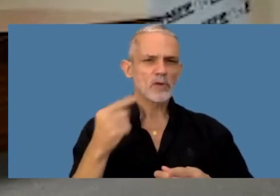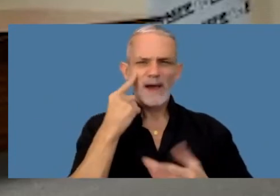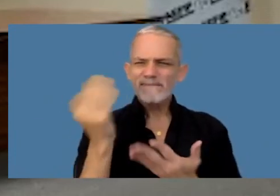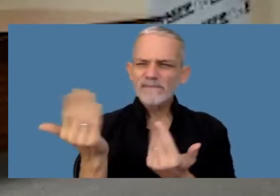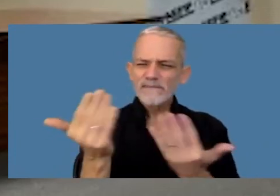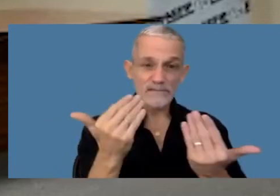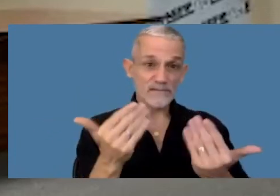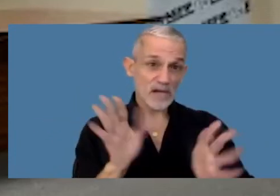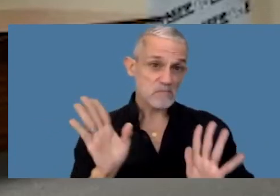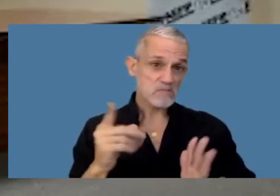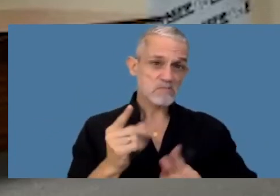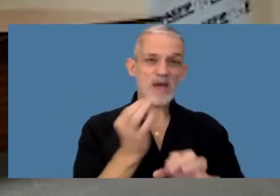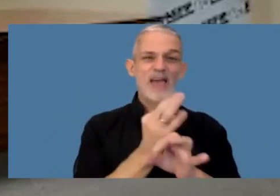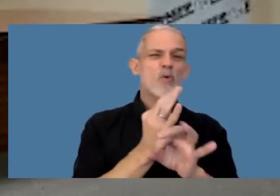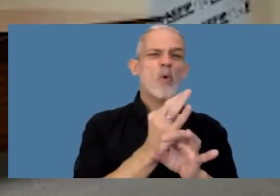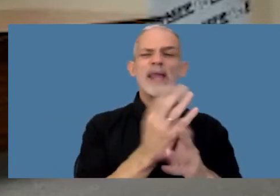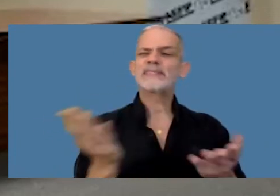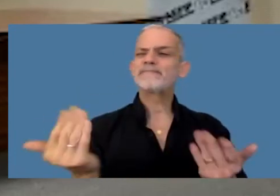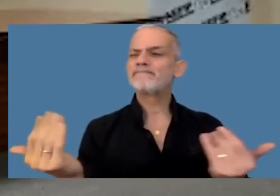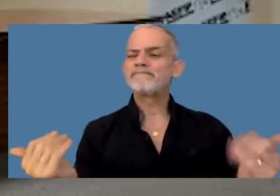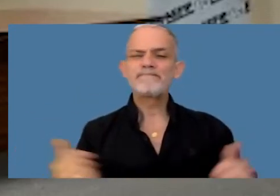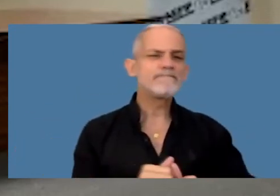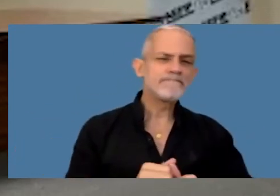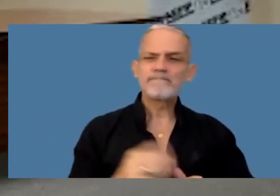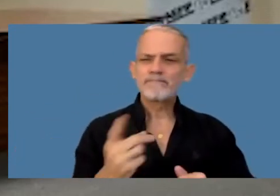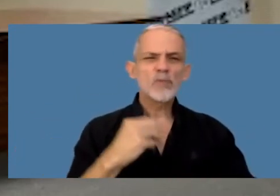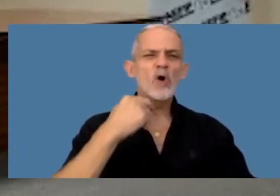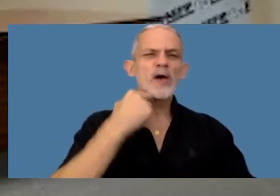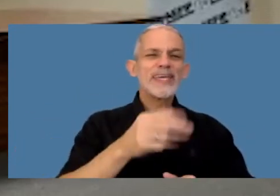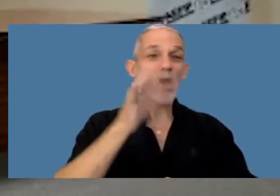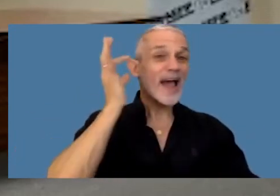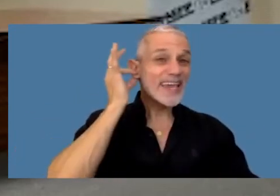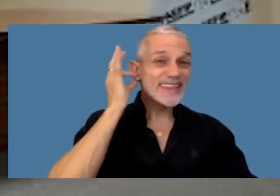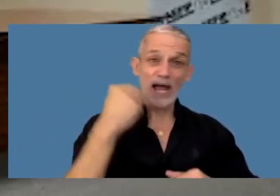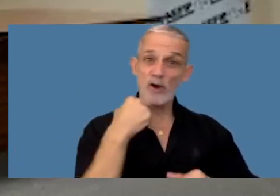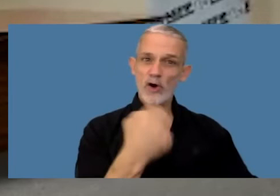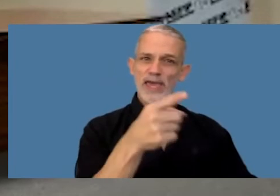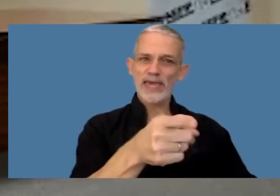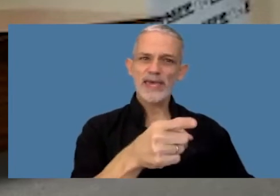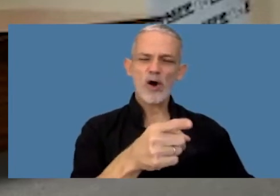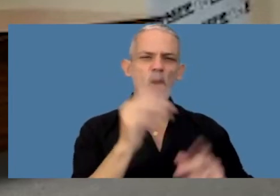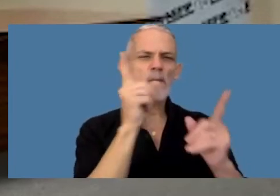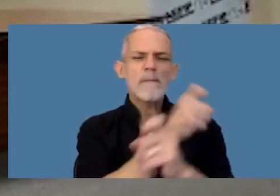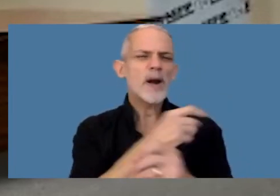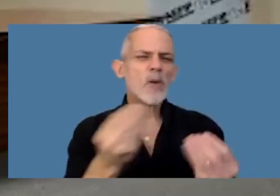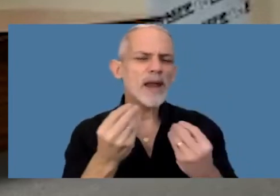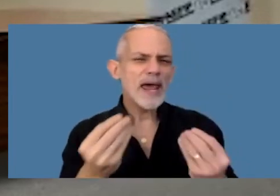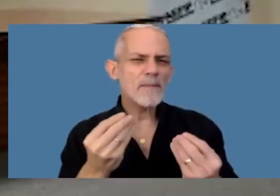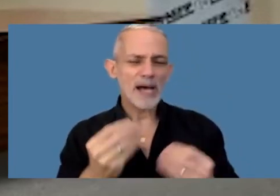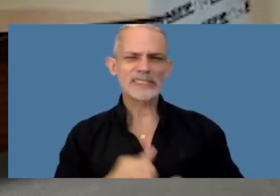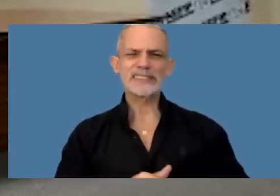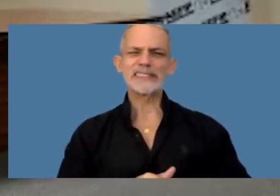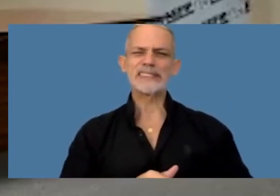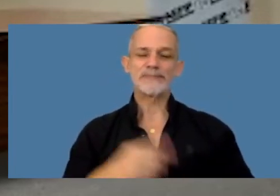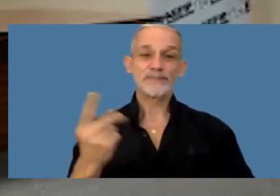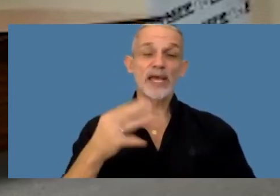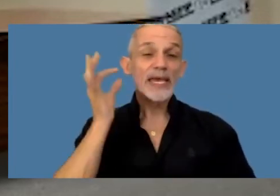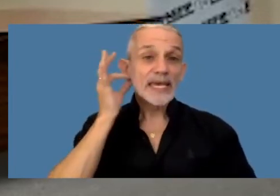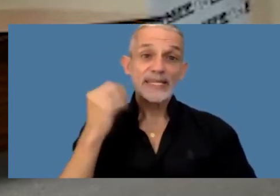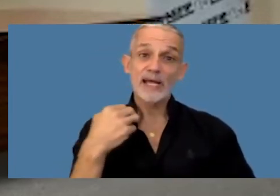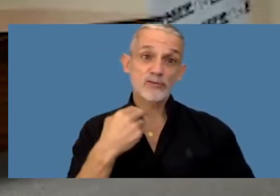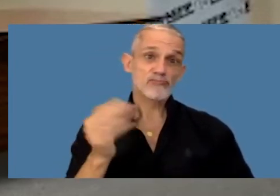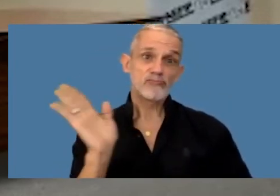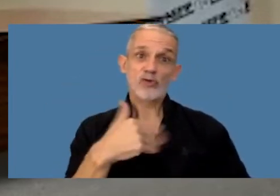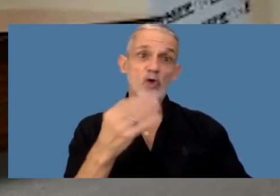nivel educacional y comprueban que todos los hijos de gitanos tienen problemas de aprendizaje. Entonces deciden que todos los hijos de gitanos vayan